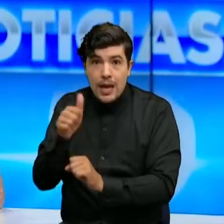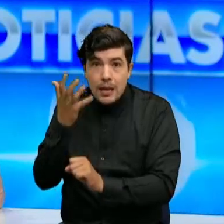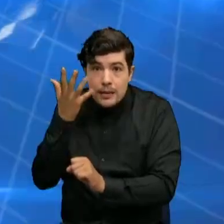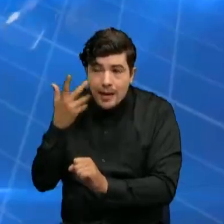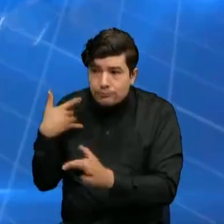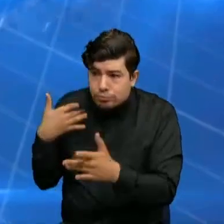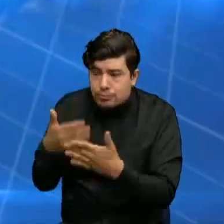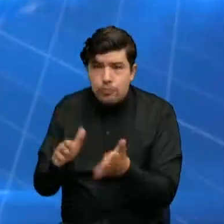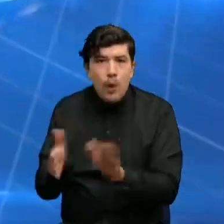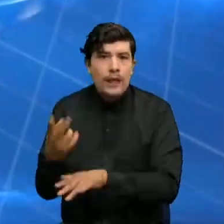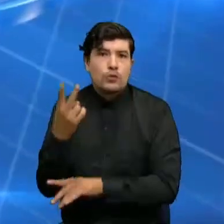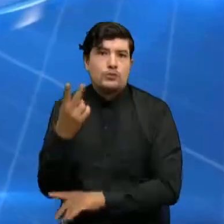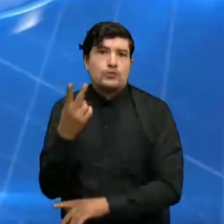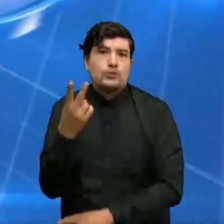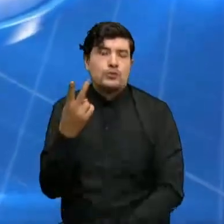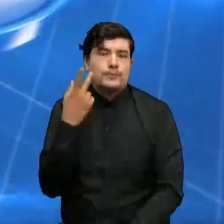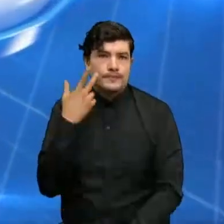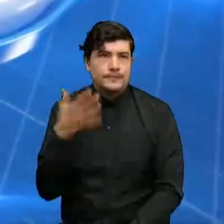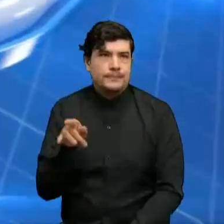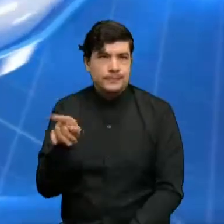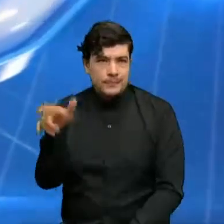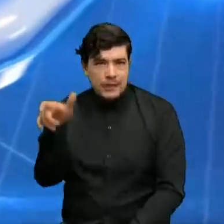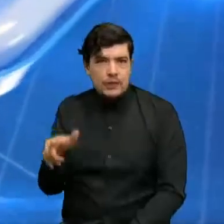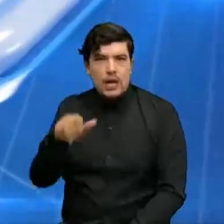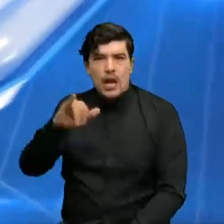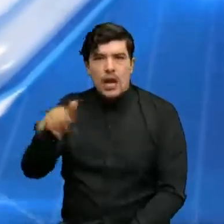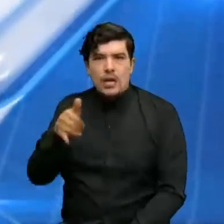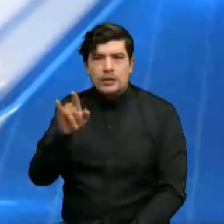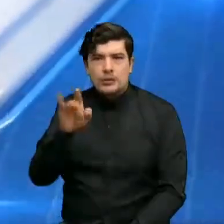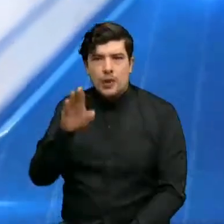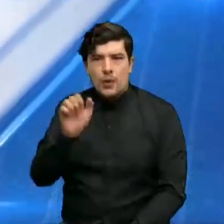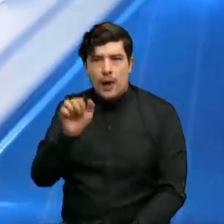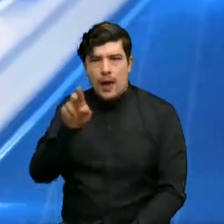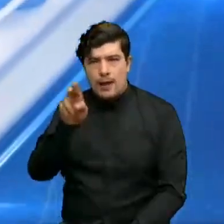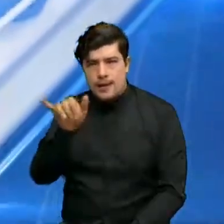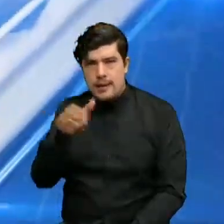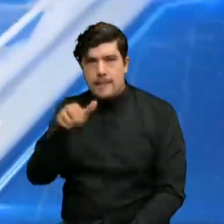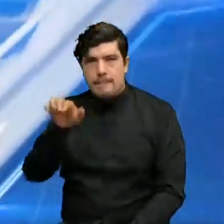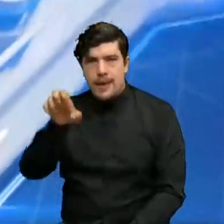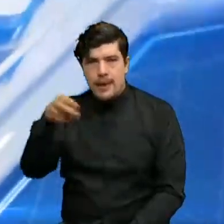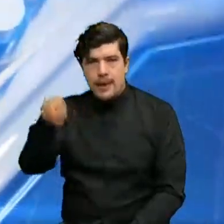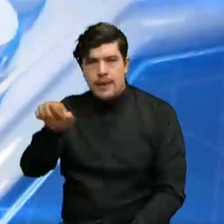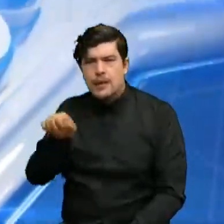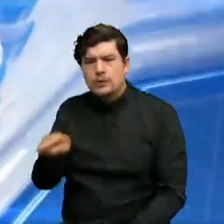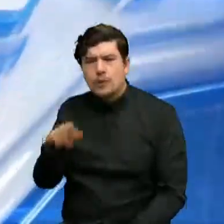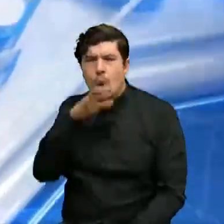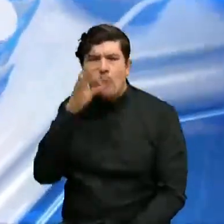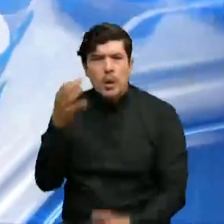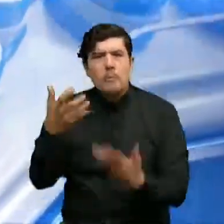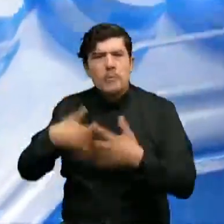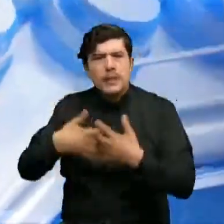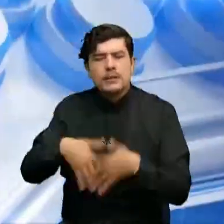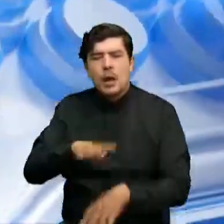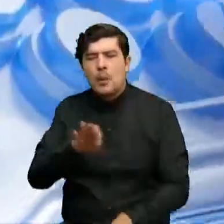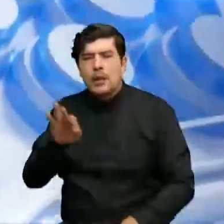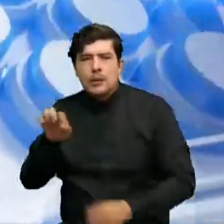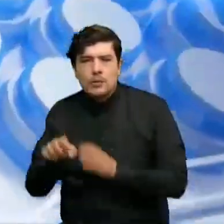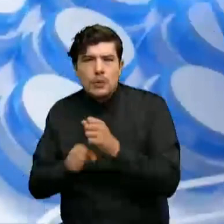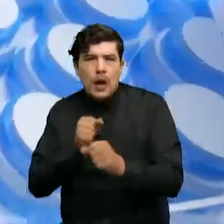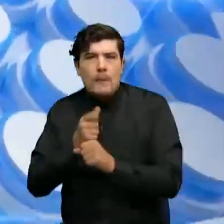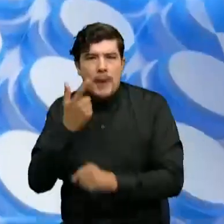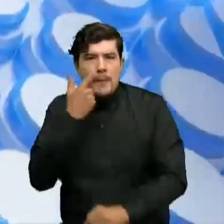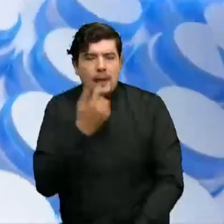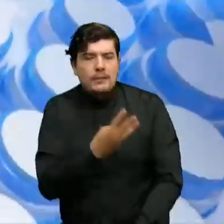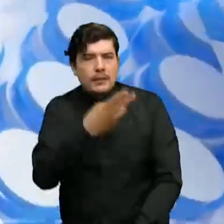este era el pasatiempo favorito de giovanni peña antes de la pandemia un empresario de 48 años y padre de tres hijos